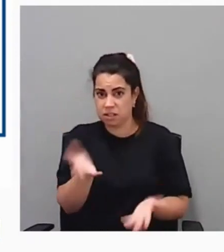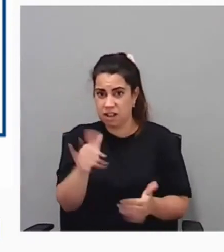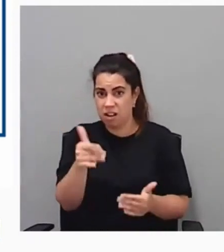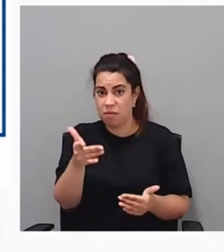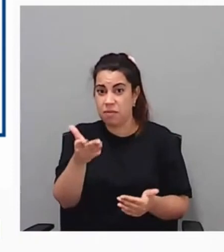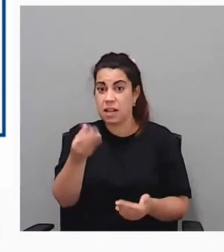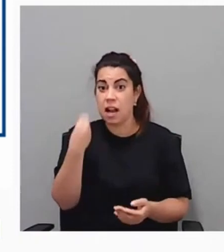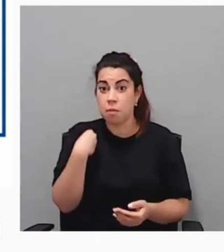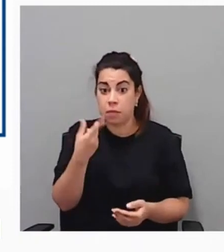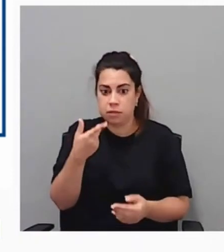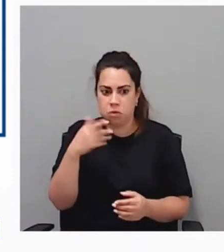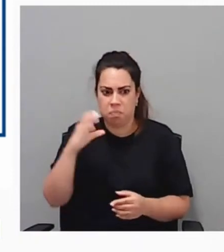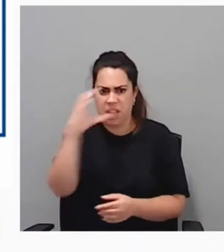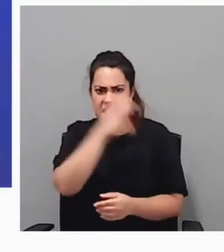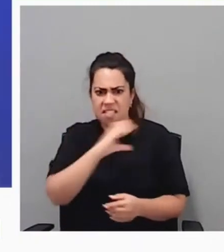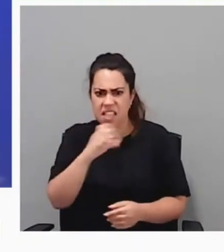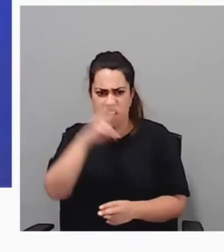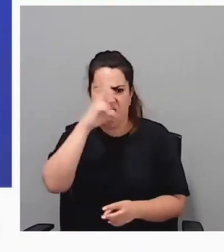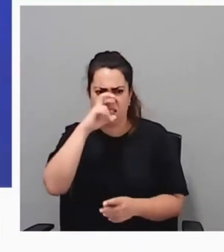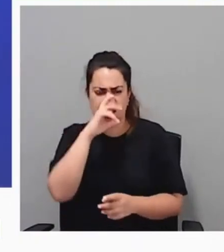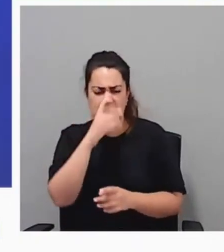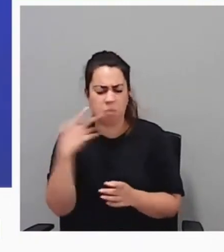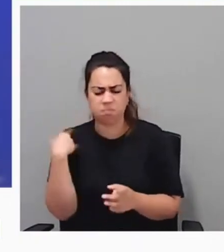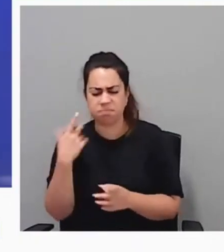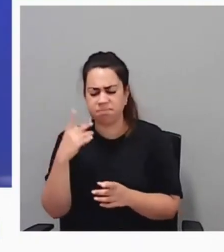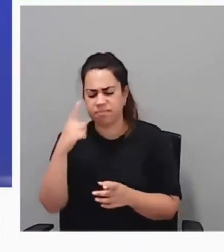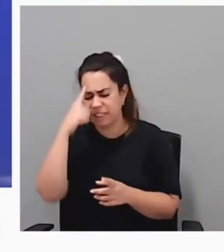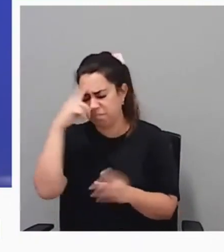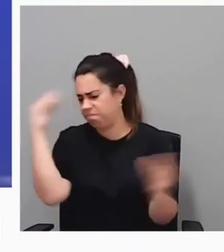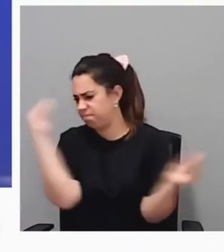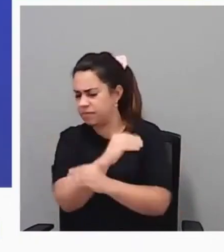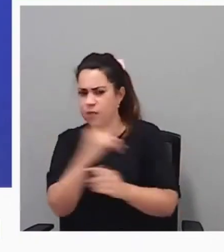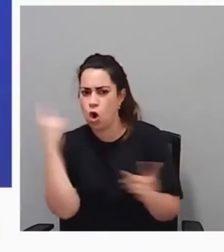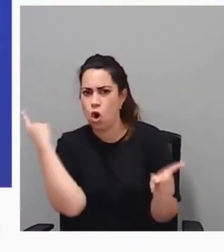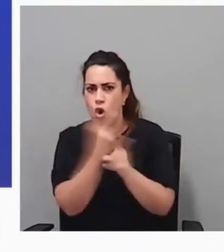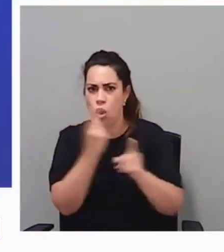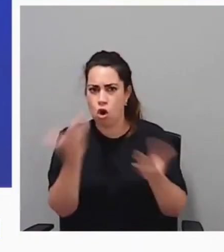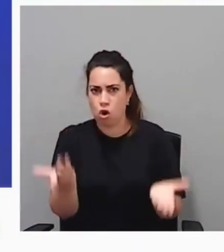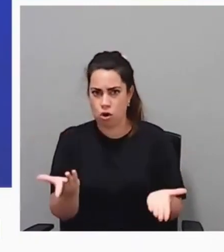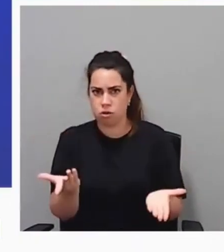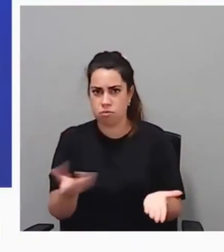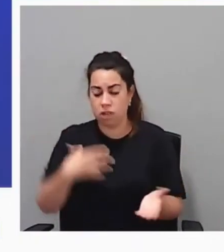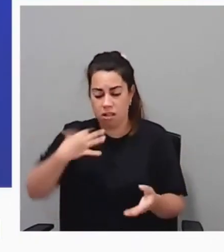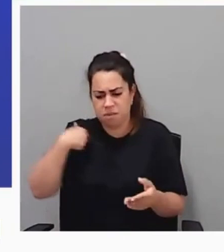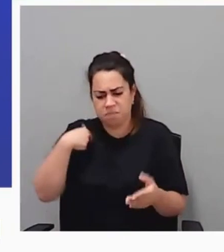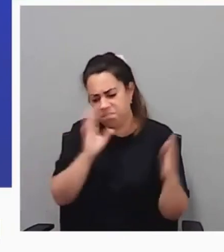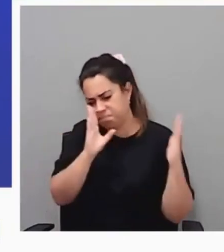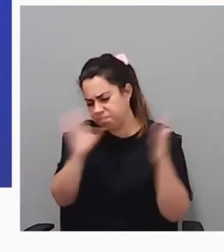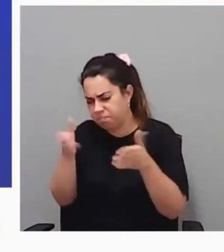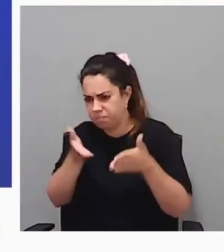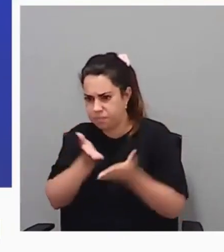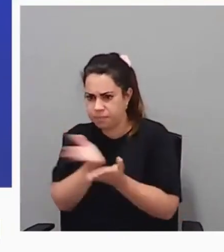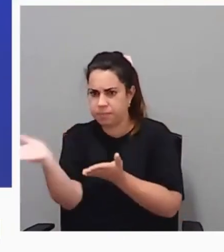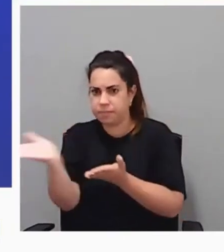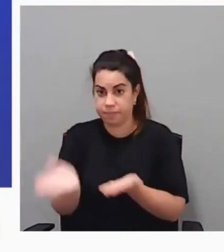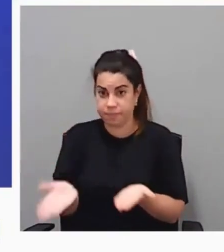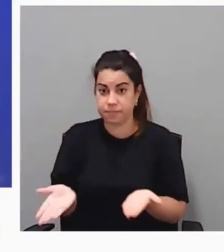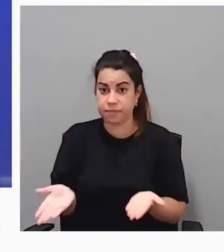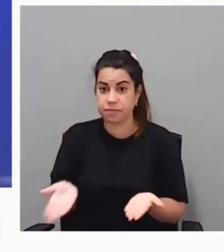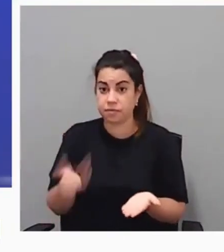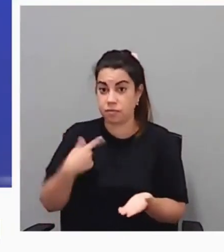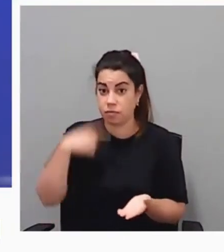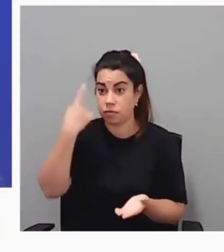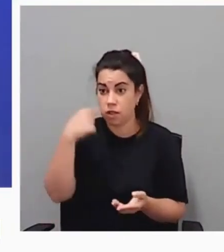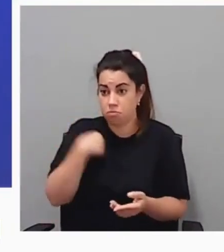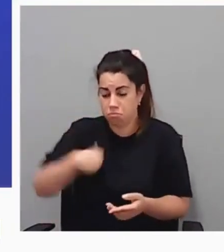de la ciencia por ser diferentes, por no encajar, y de eso yo sé mucho, tienes que irte por tu camino, pero sabiendo que tenían